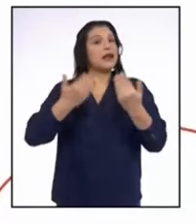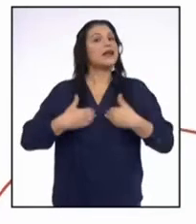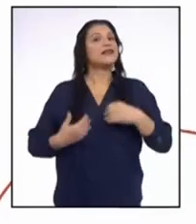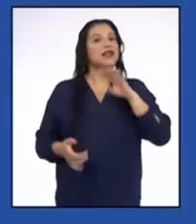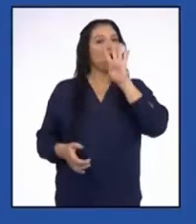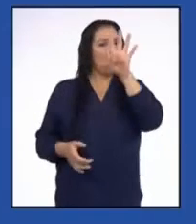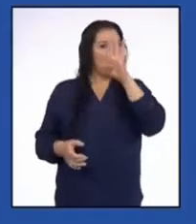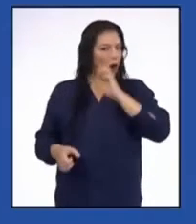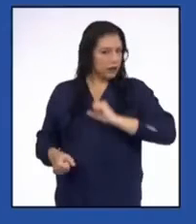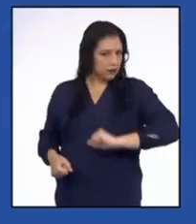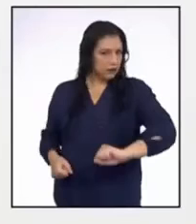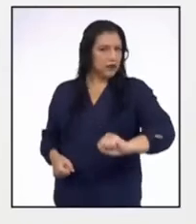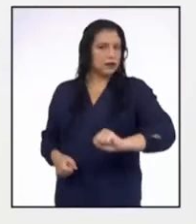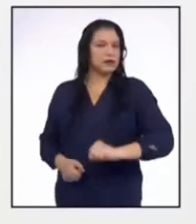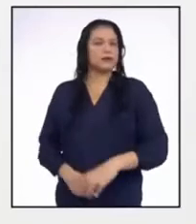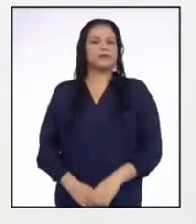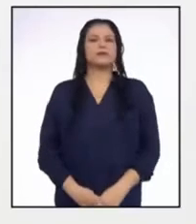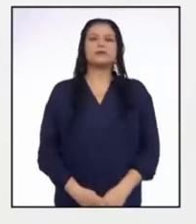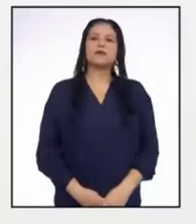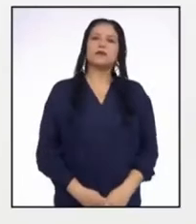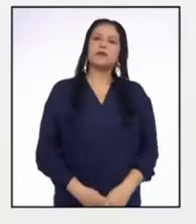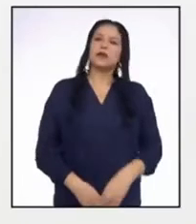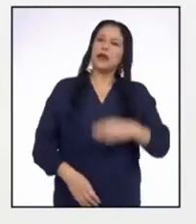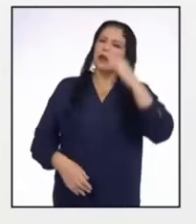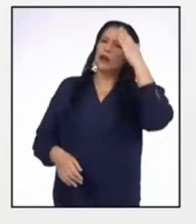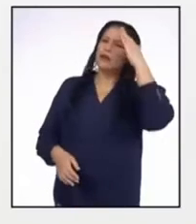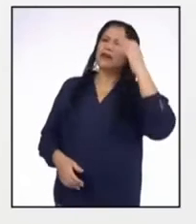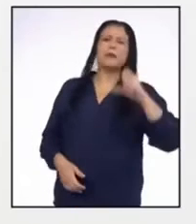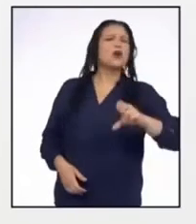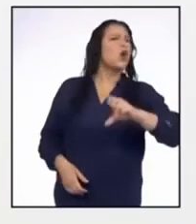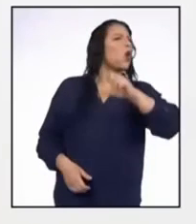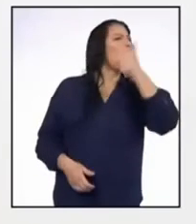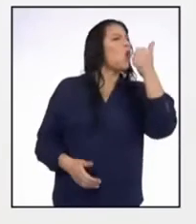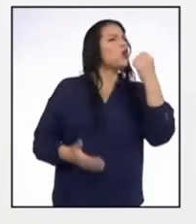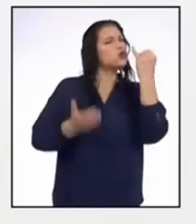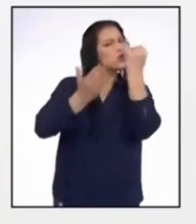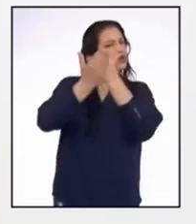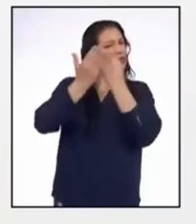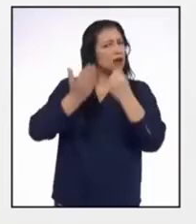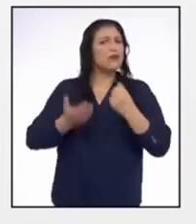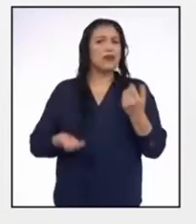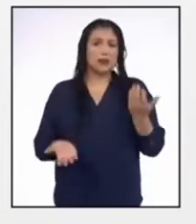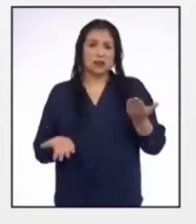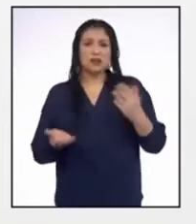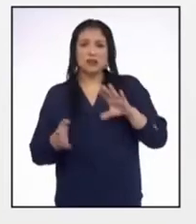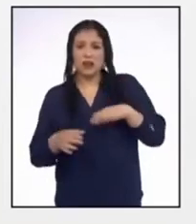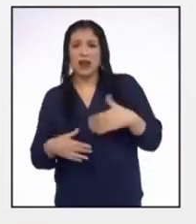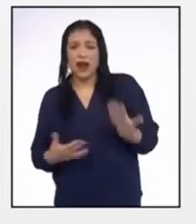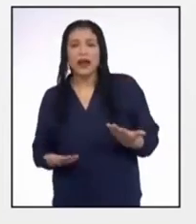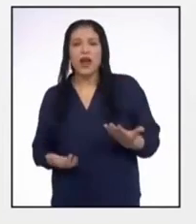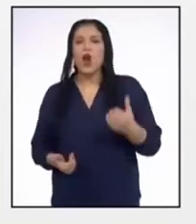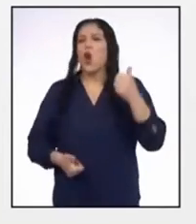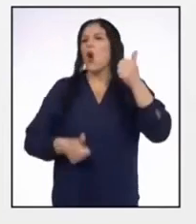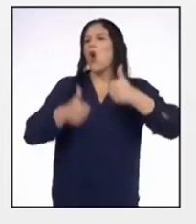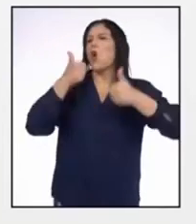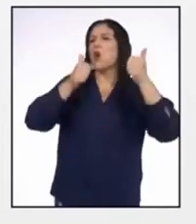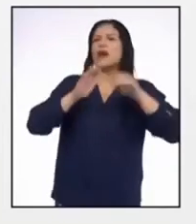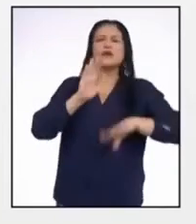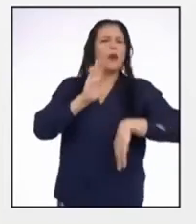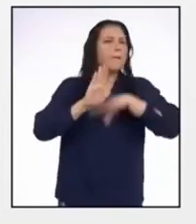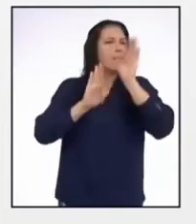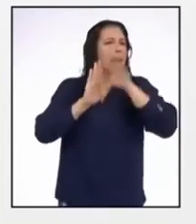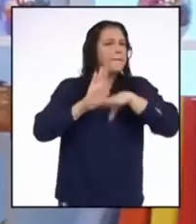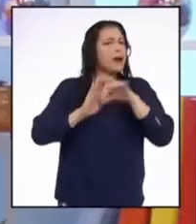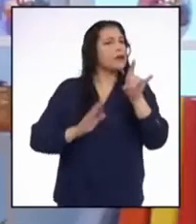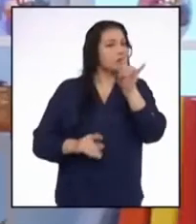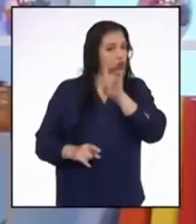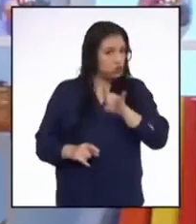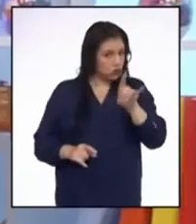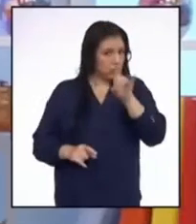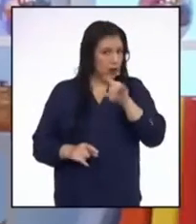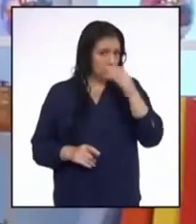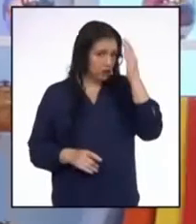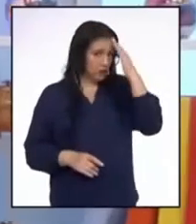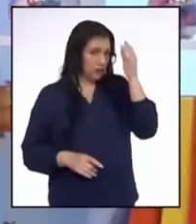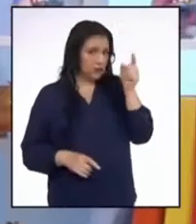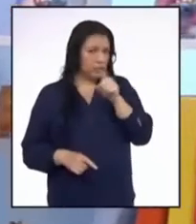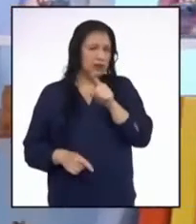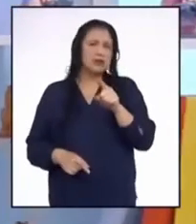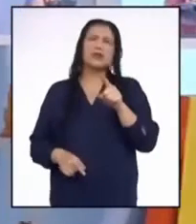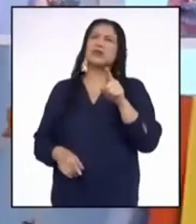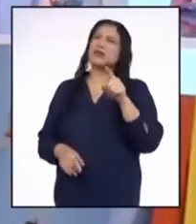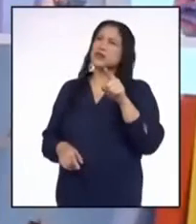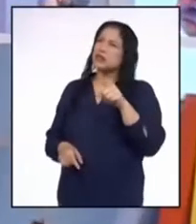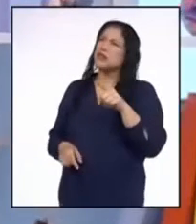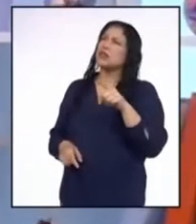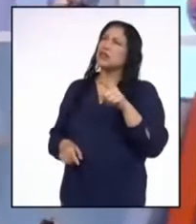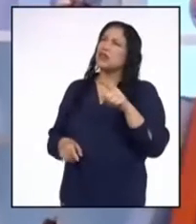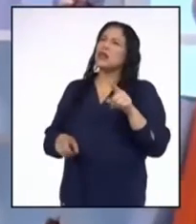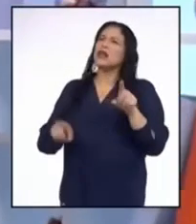hijos. ¿Y saben qué otros gráficos estadísticos existen? ¿O cuáles son los más usados? Bueno, también